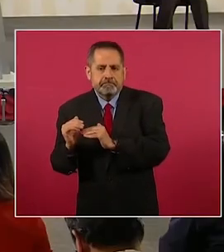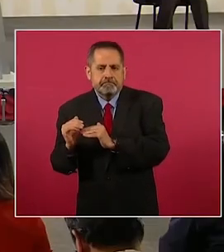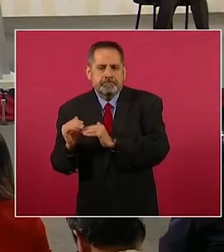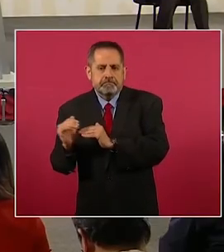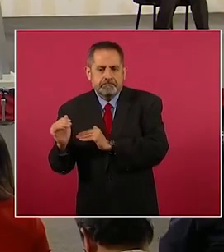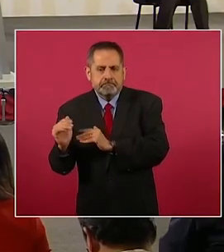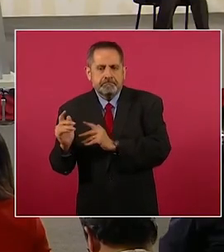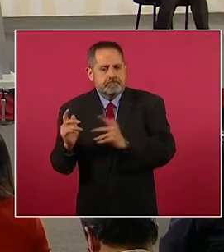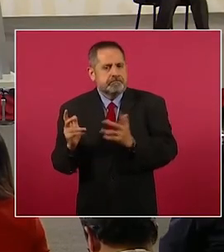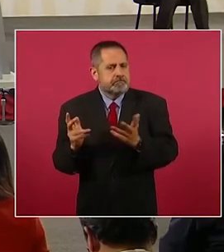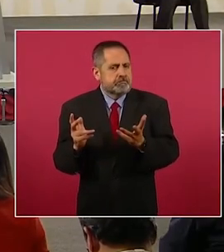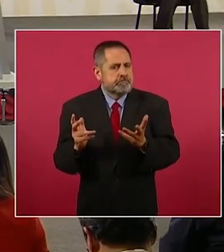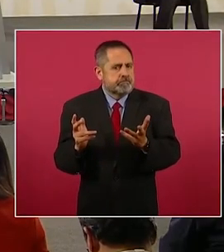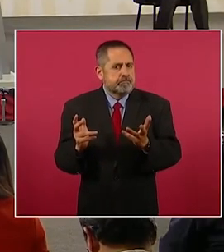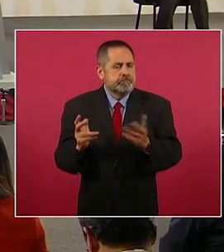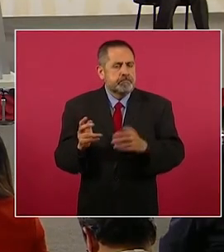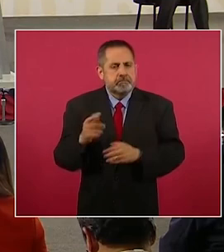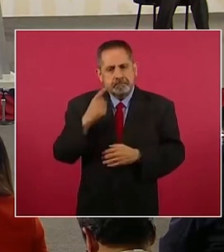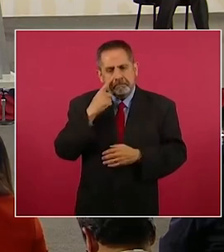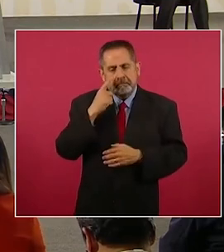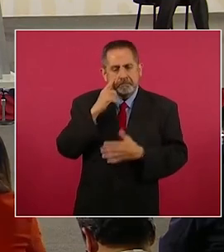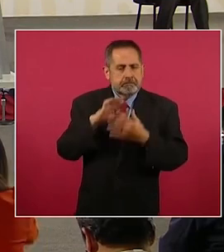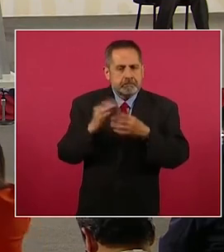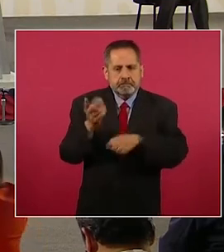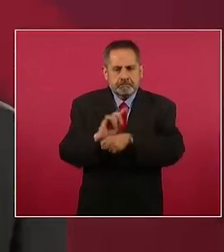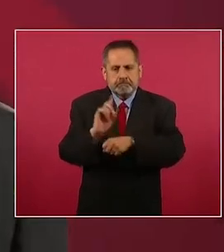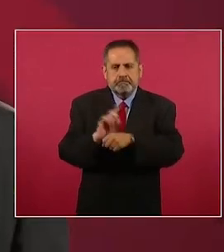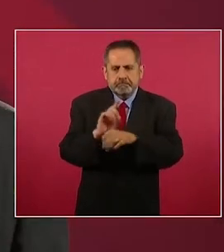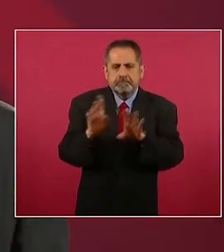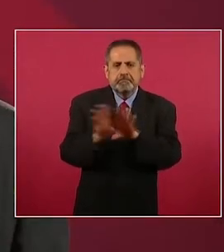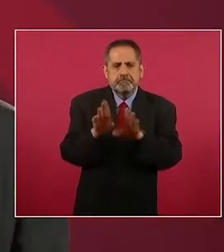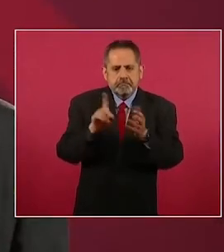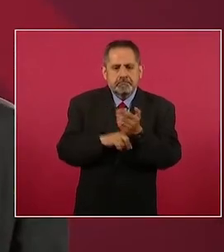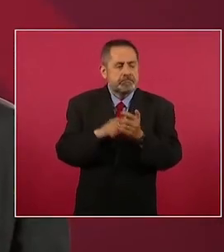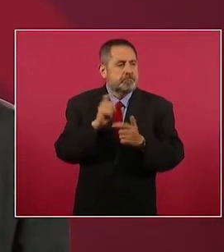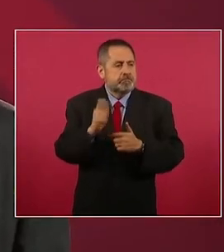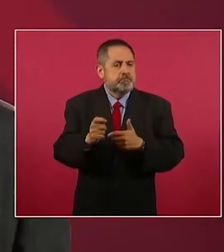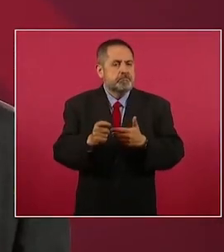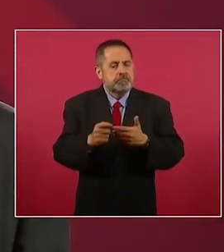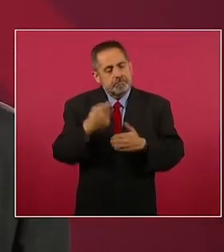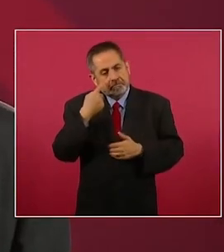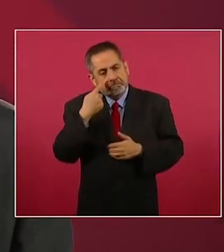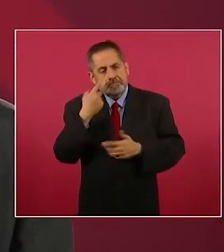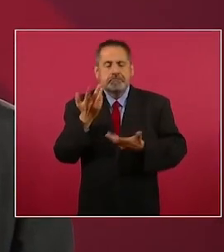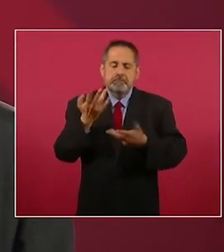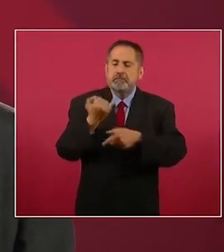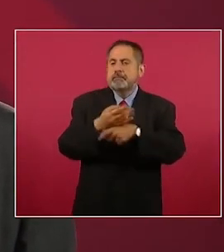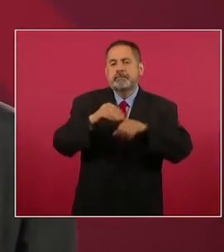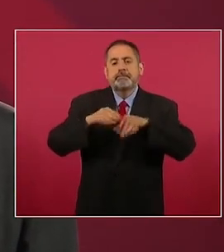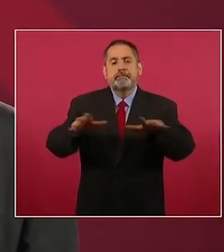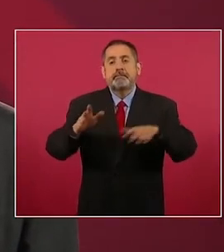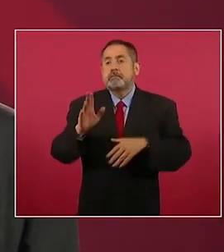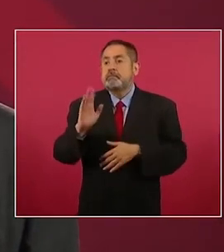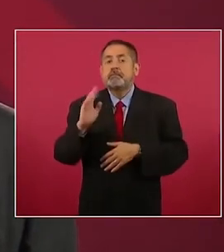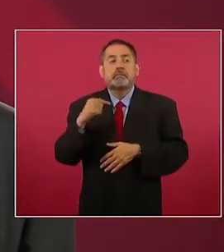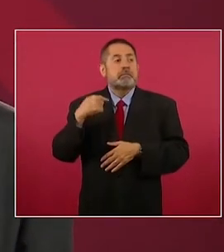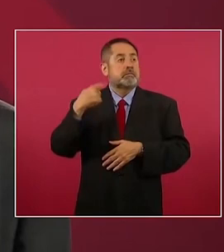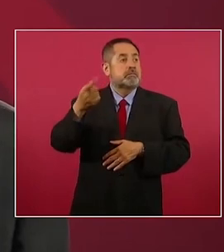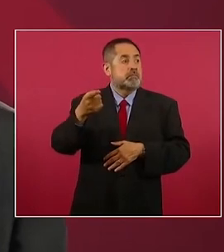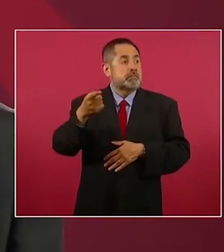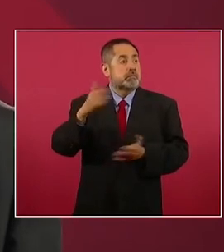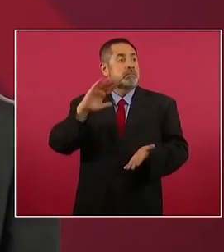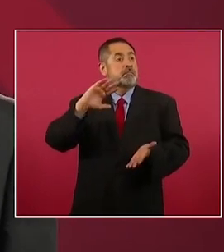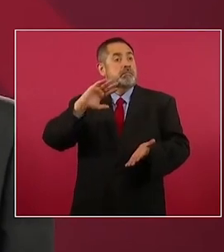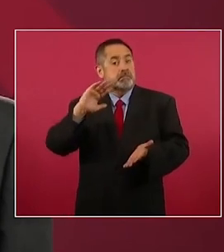Esperemos, estemos expectantes, nosotros lo vigilamos diariamente y estaremos informando cuando ya se esté presentando